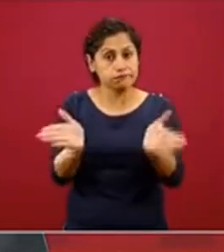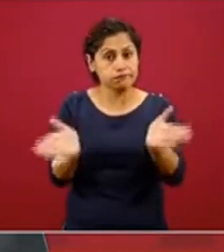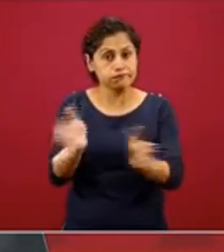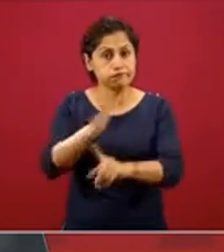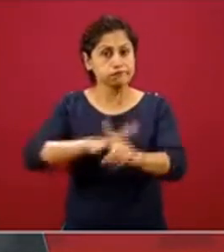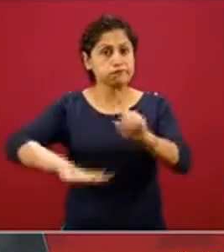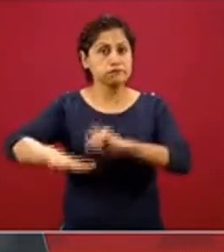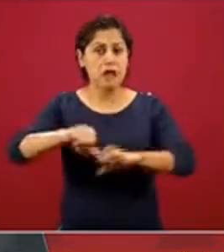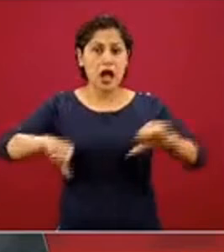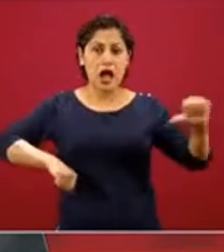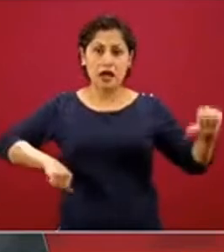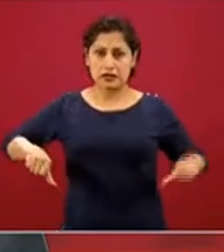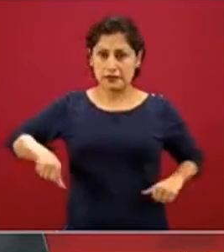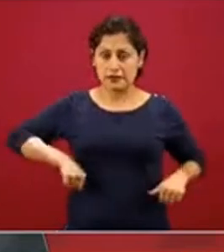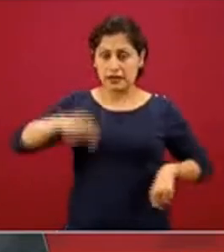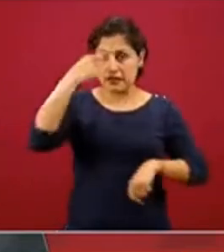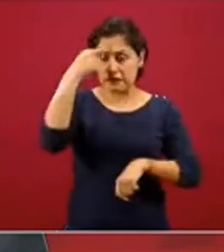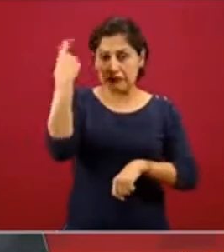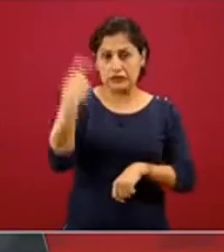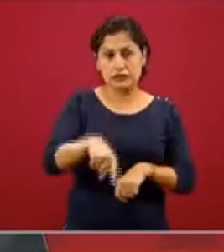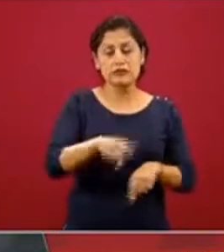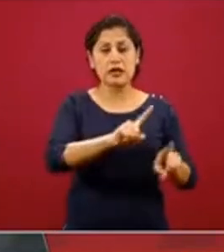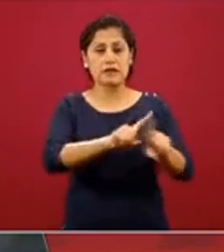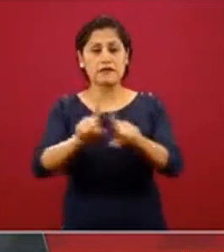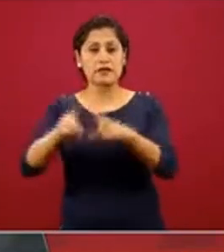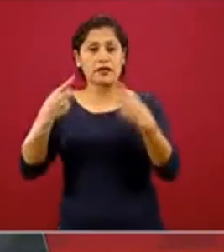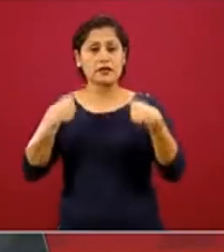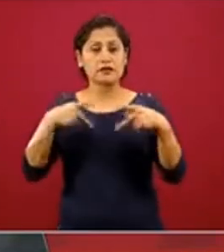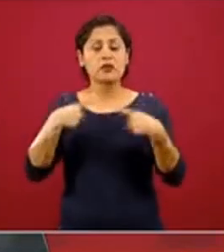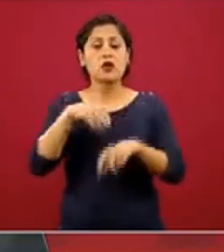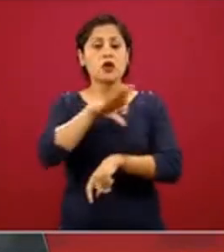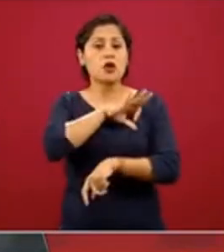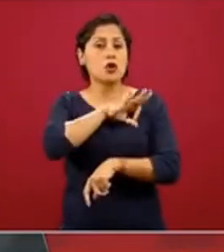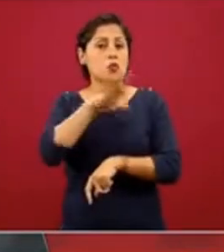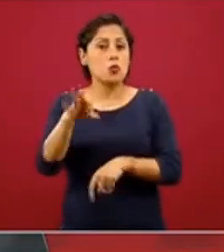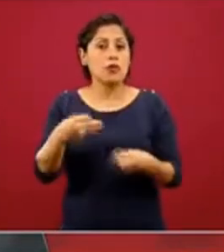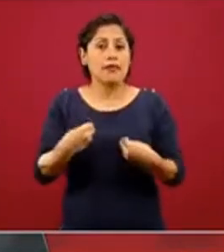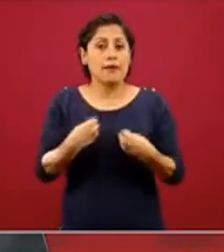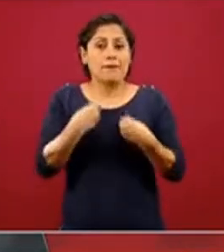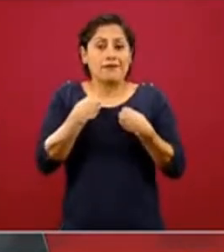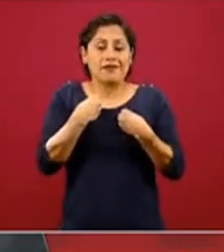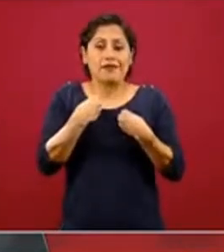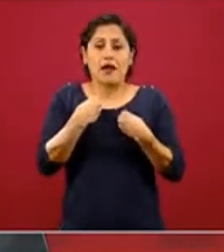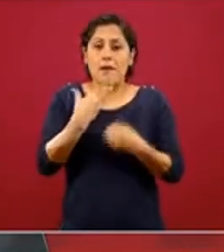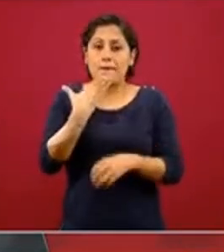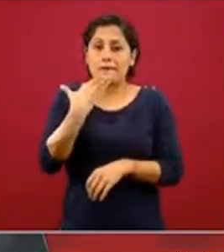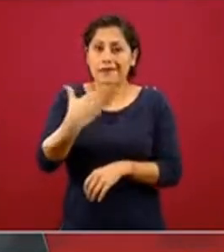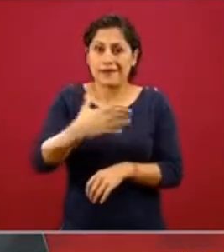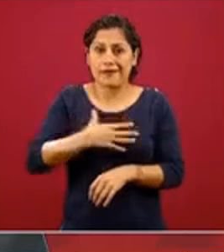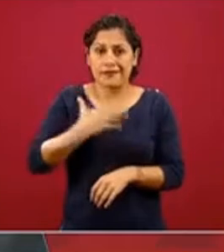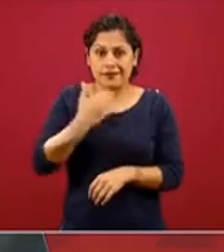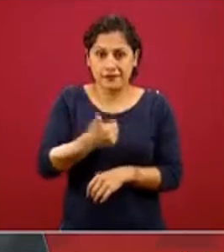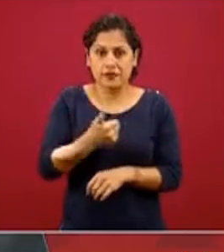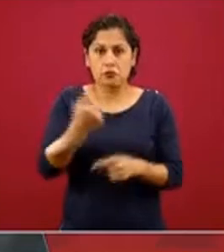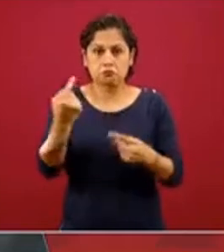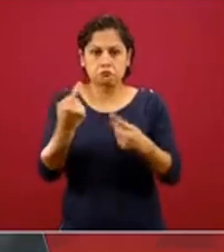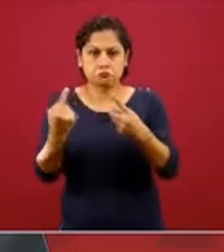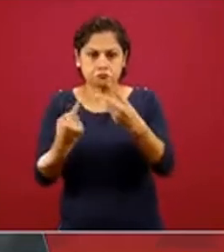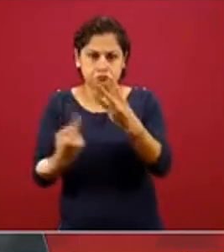pública que permitan a las personas satisfacer necesidades fundamentales. Entonces, eso es lo que ha